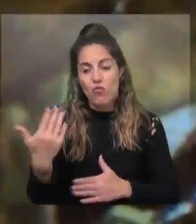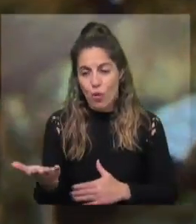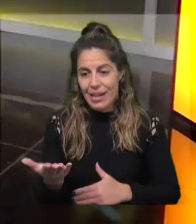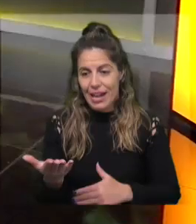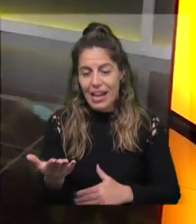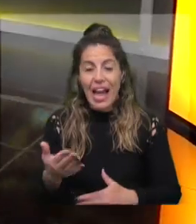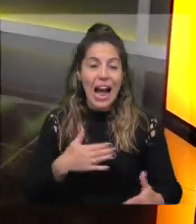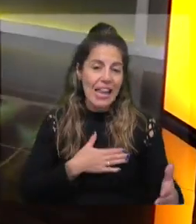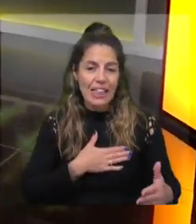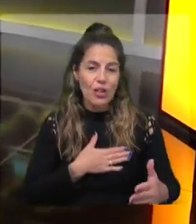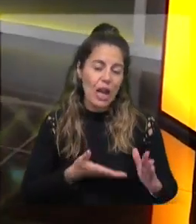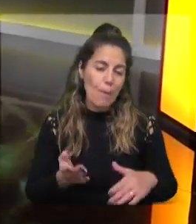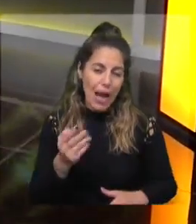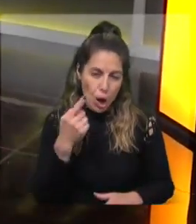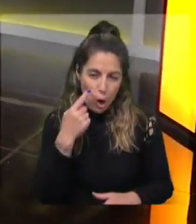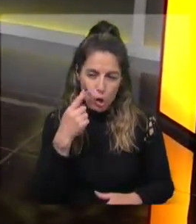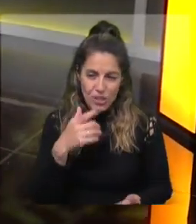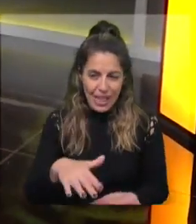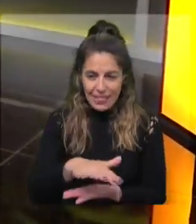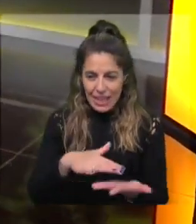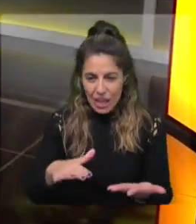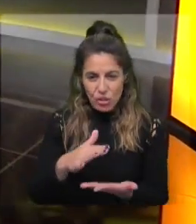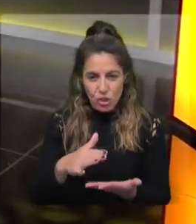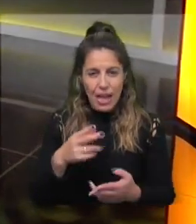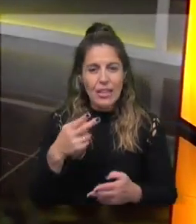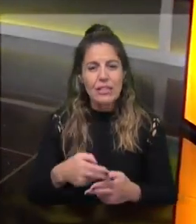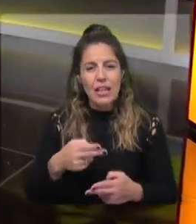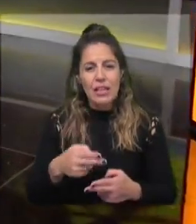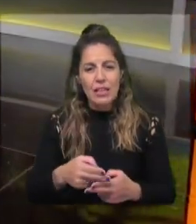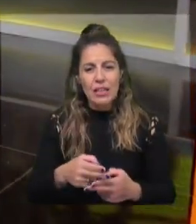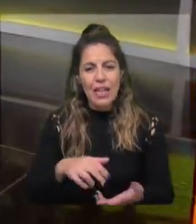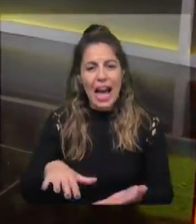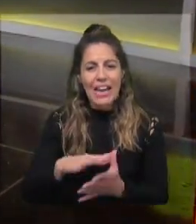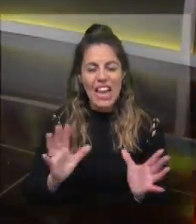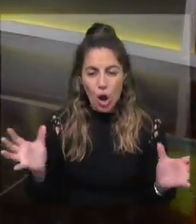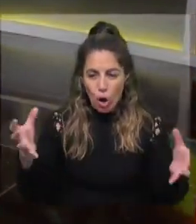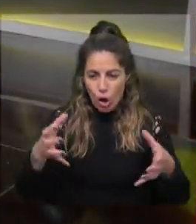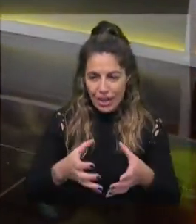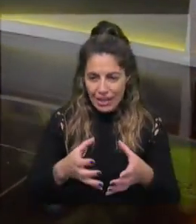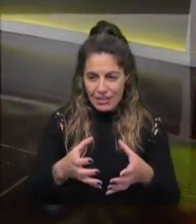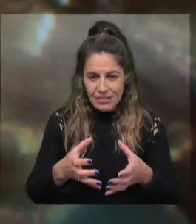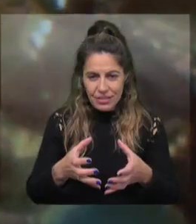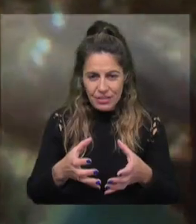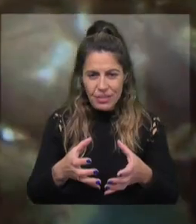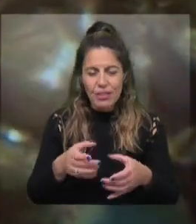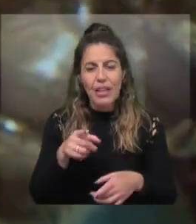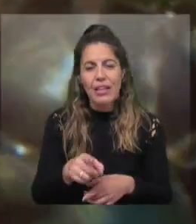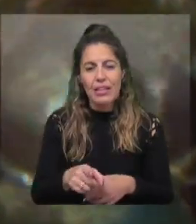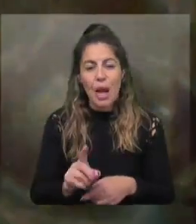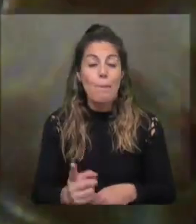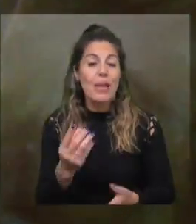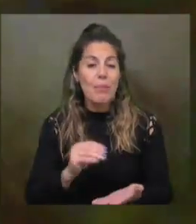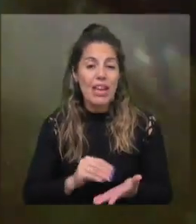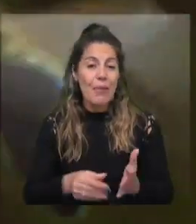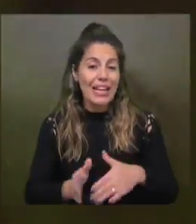hacia la discoteca más popular de la zona, que se llamaba Área de Congregación de Zánganos. Fue la primera vez